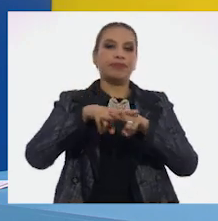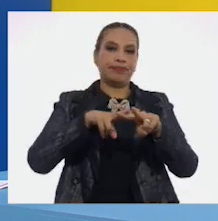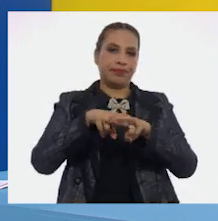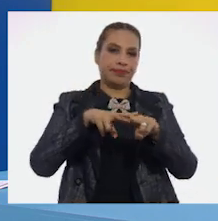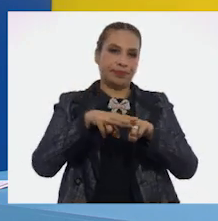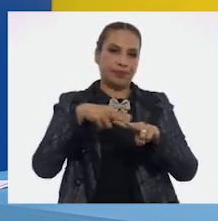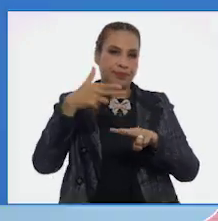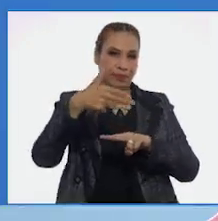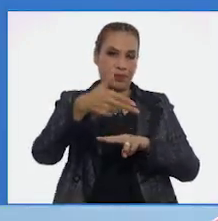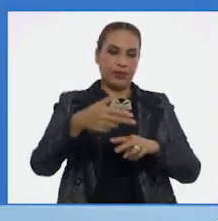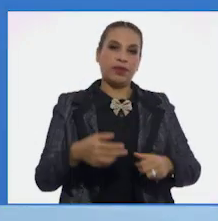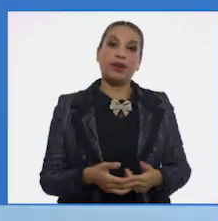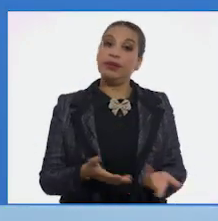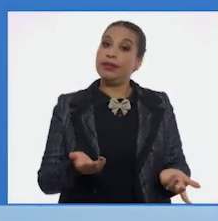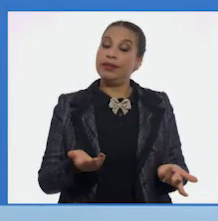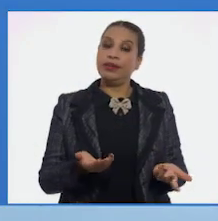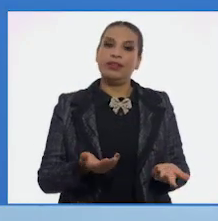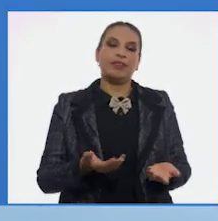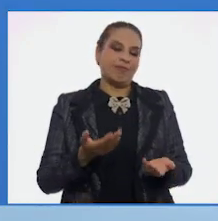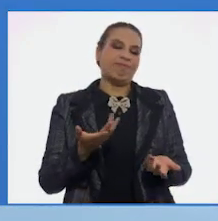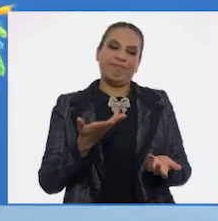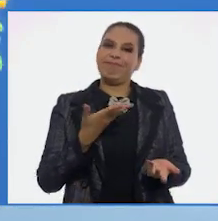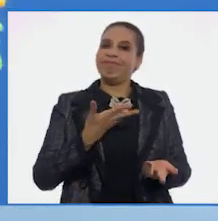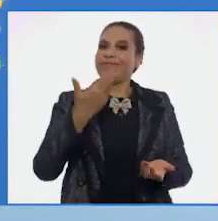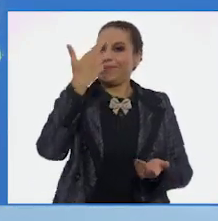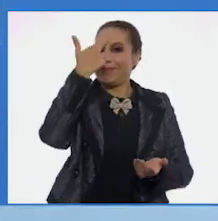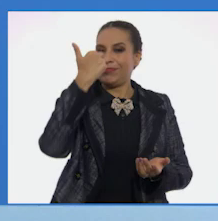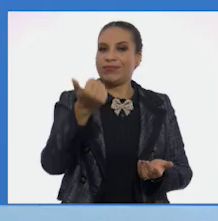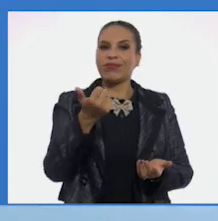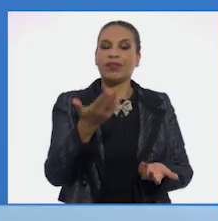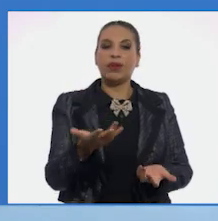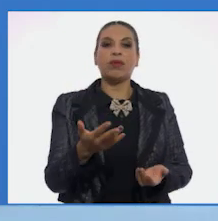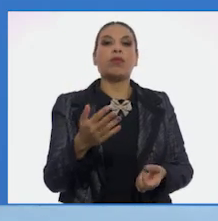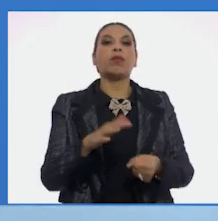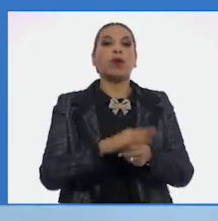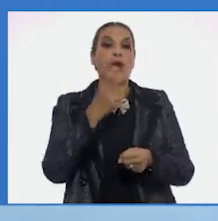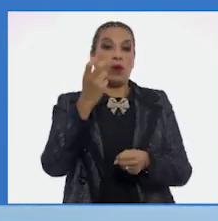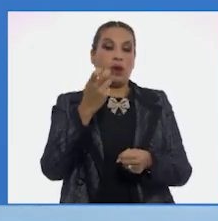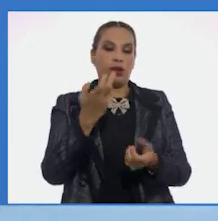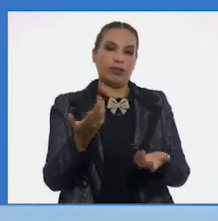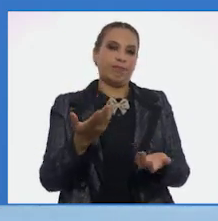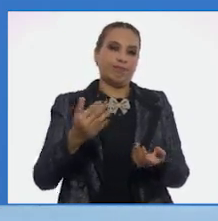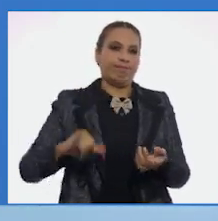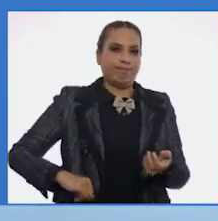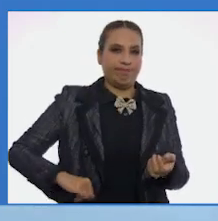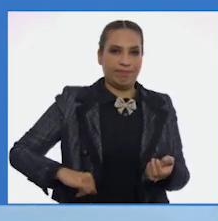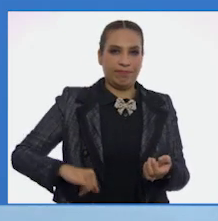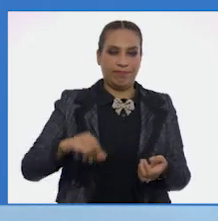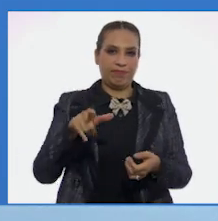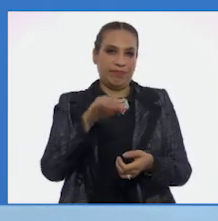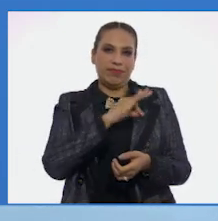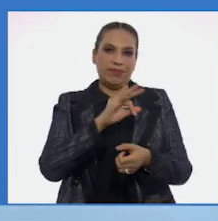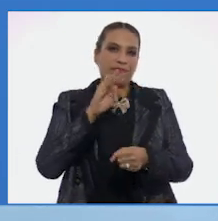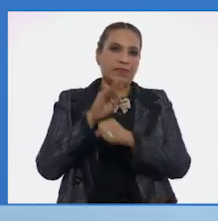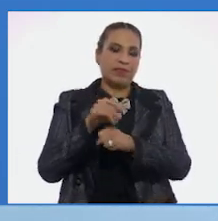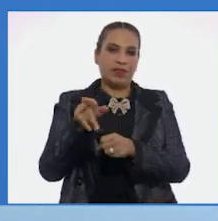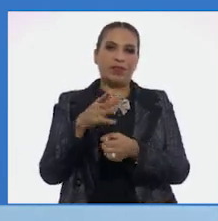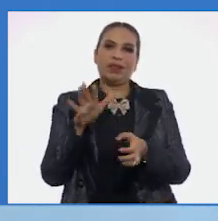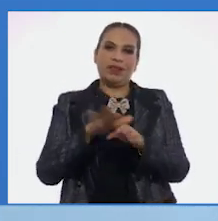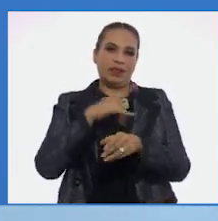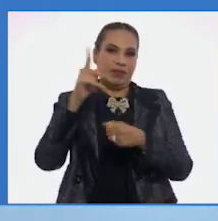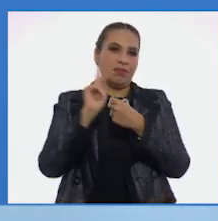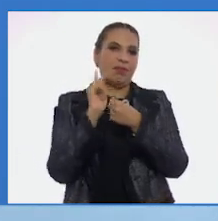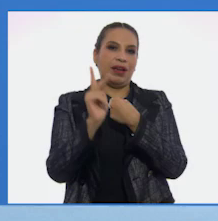ferrocarrilera. Ay, pues con razón. Así con ese interés de por medio, pues a